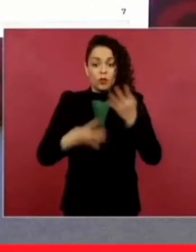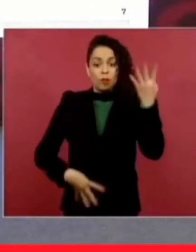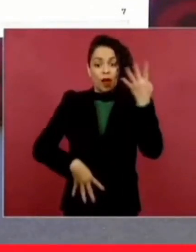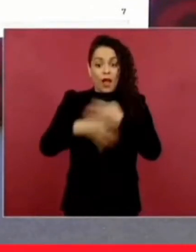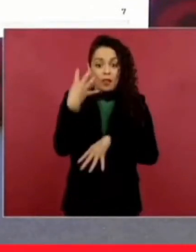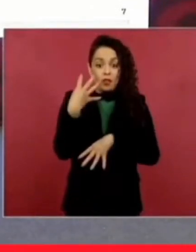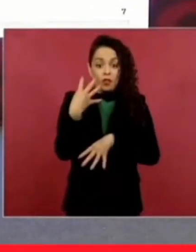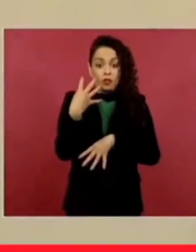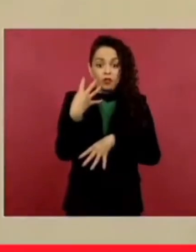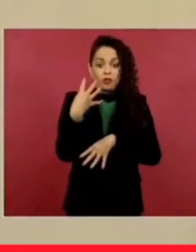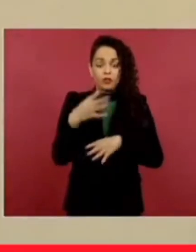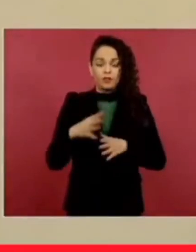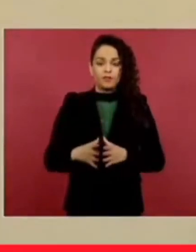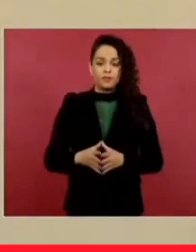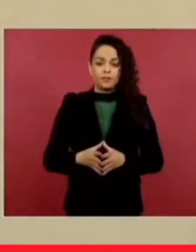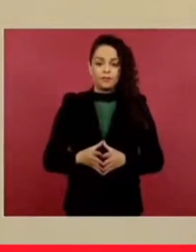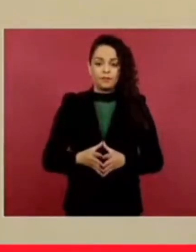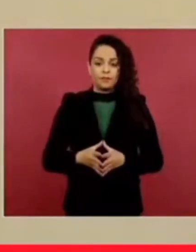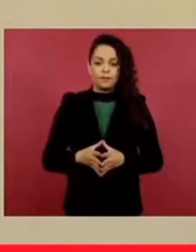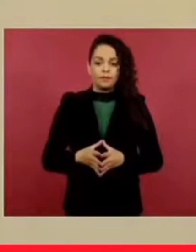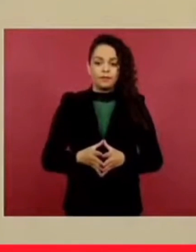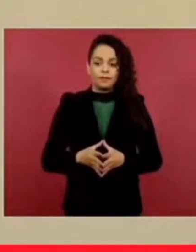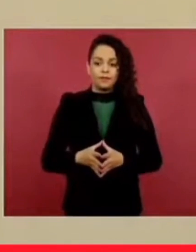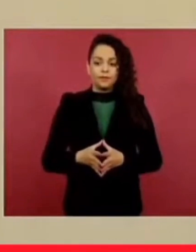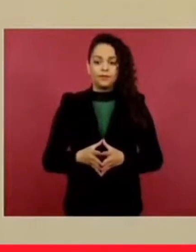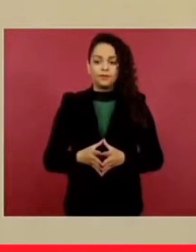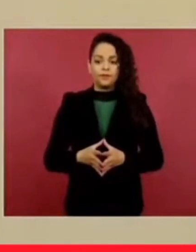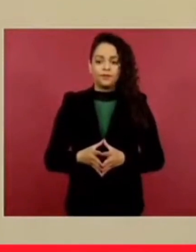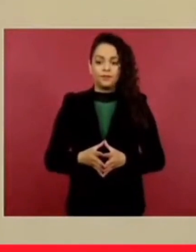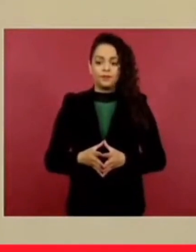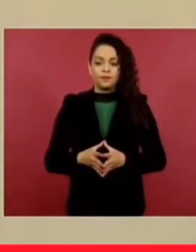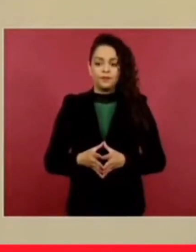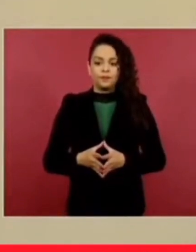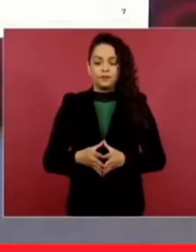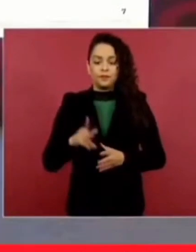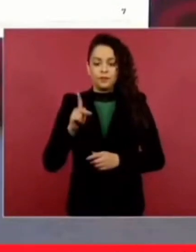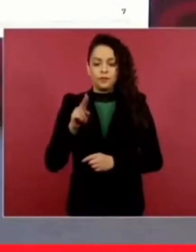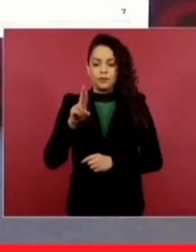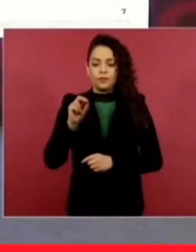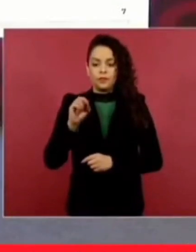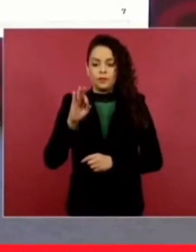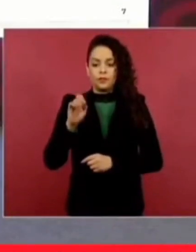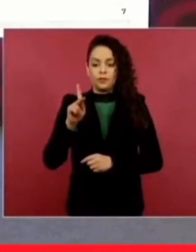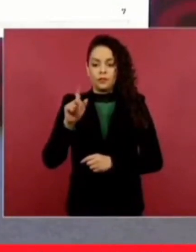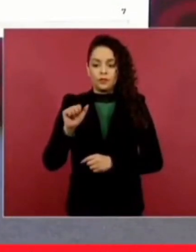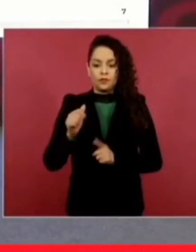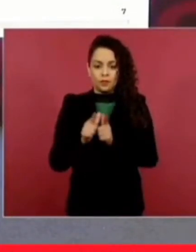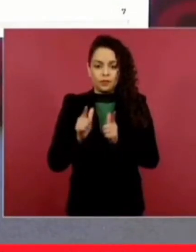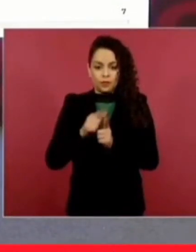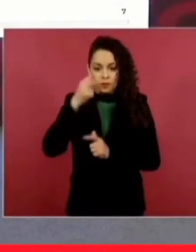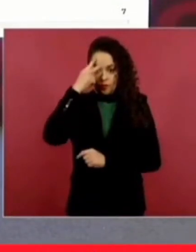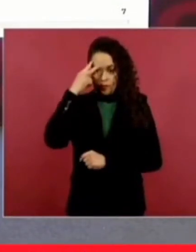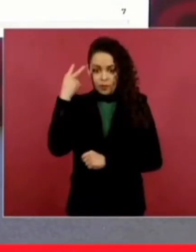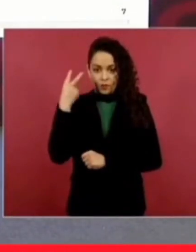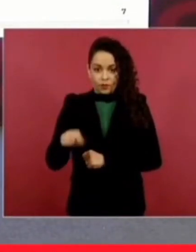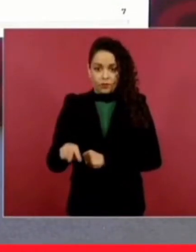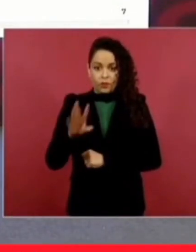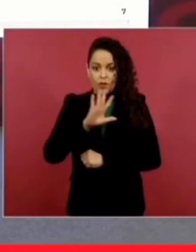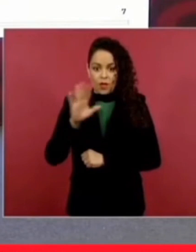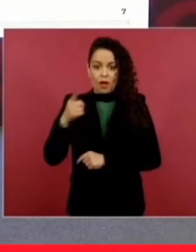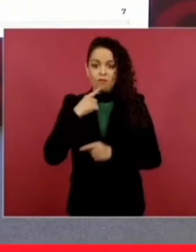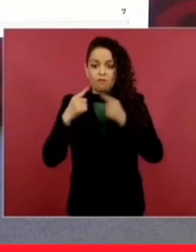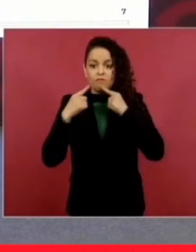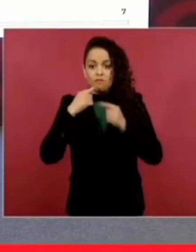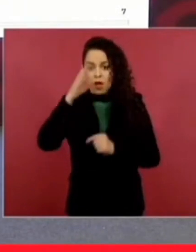se levantó la clausura. Este convenio entre Profepa Grupo México pues lleva a tener este fideicomiso que fue parte de estos